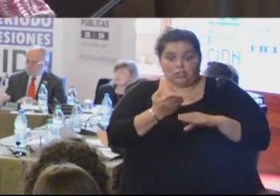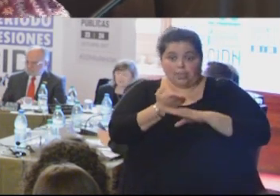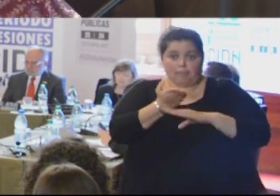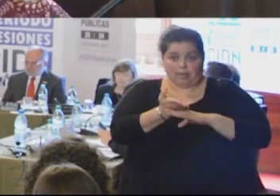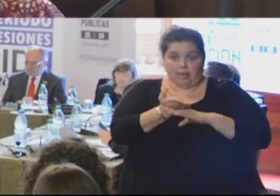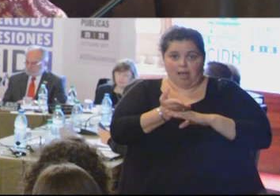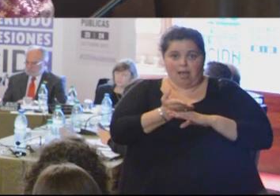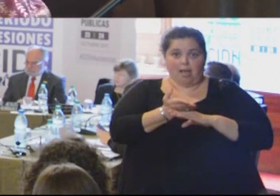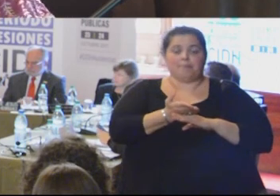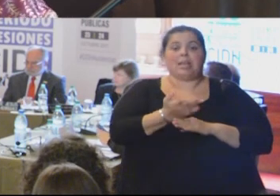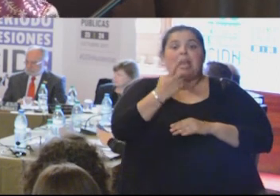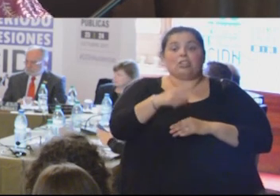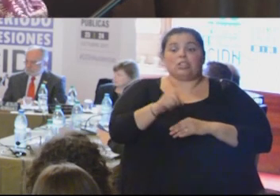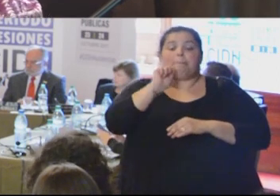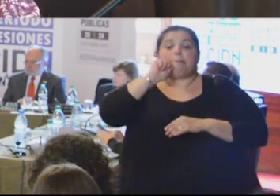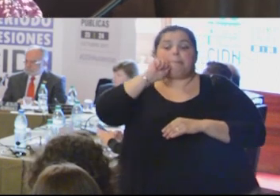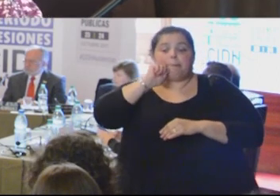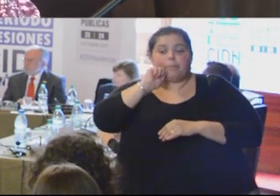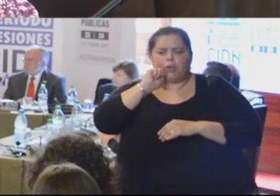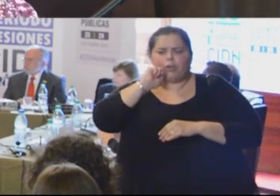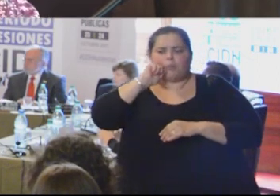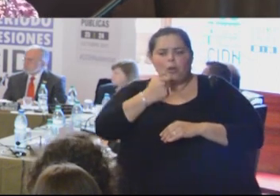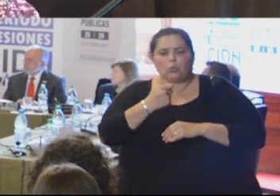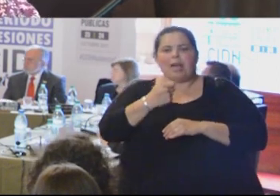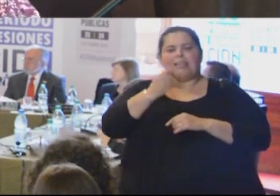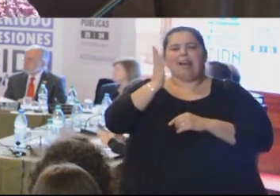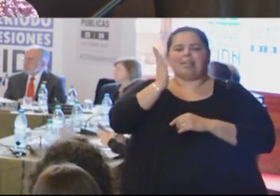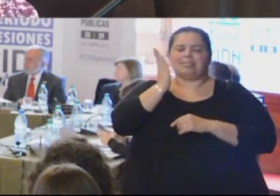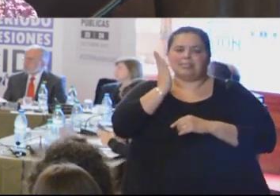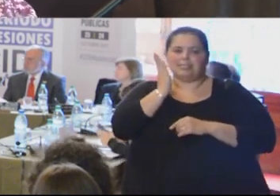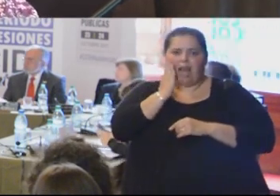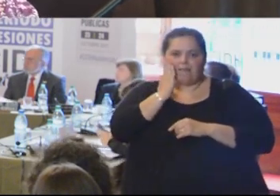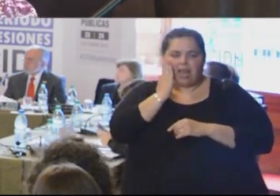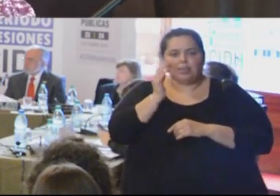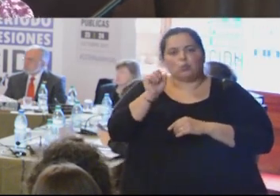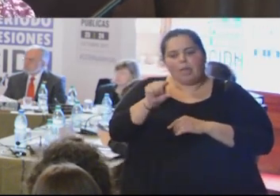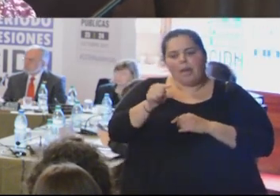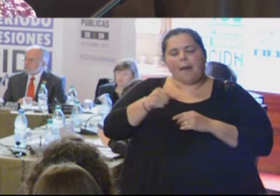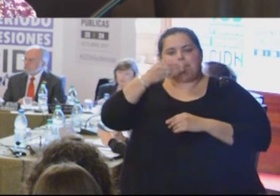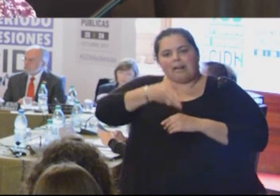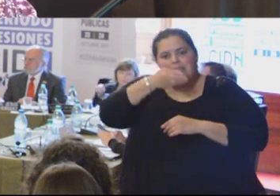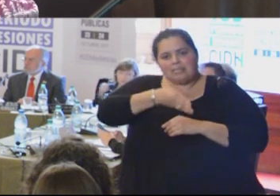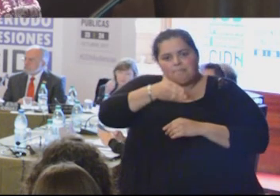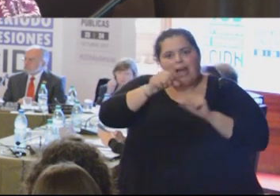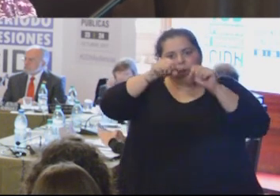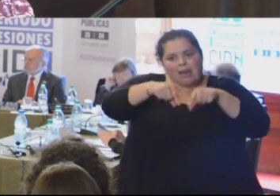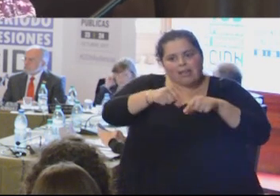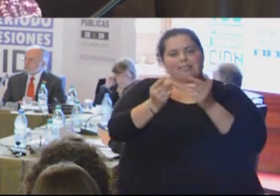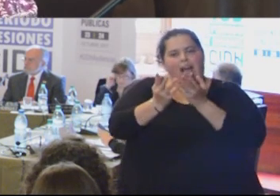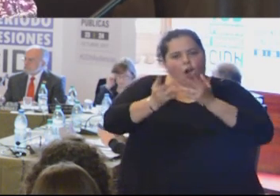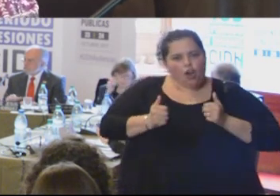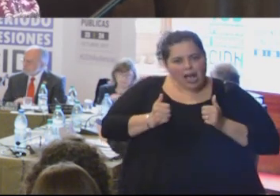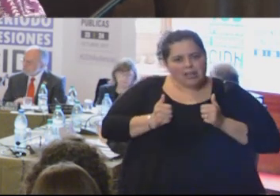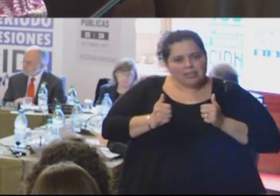me gustaría saber si han participado en este en esta organización de la